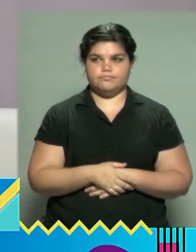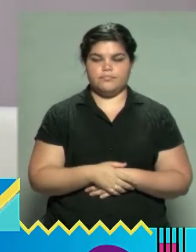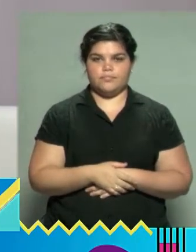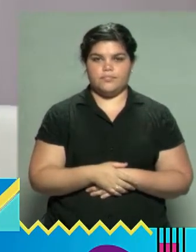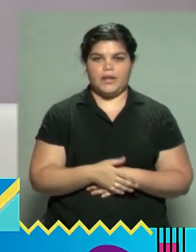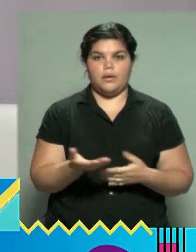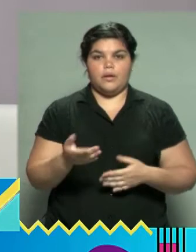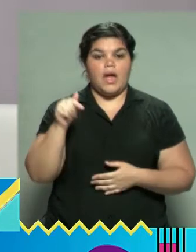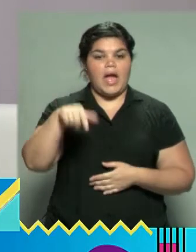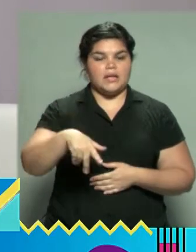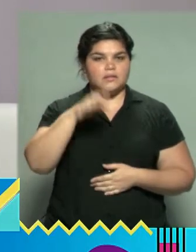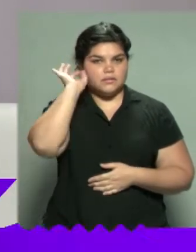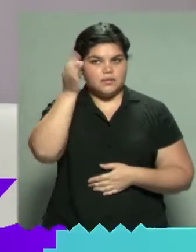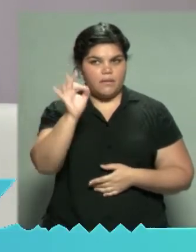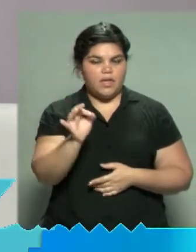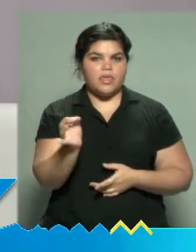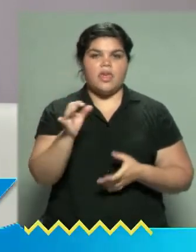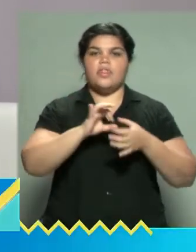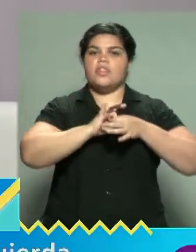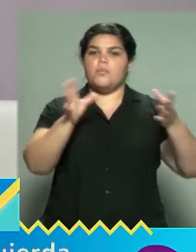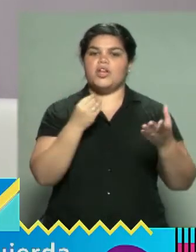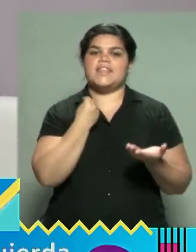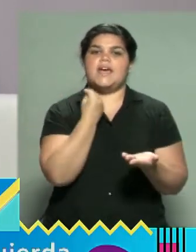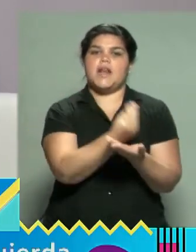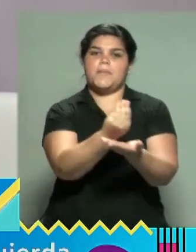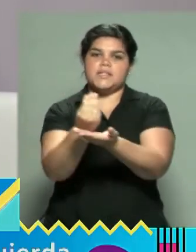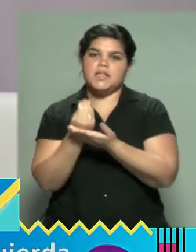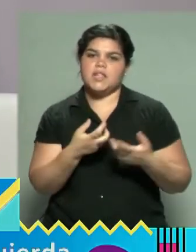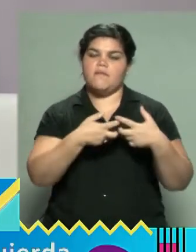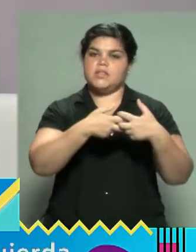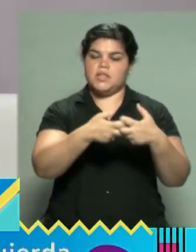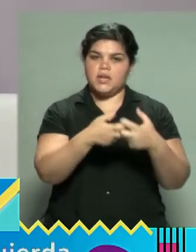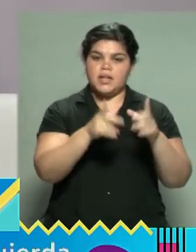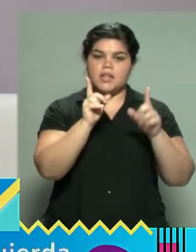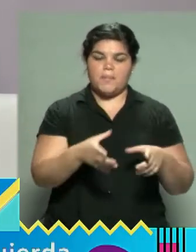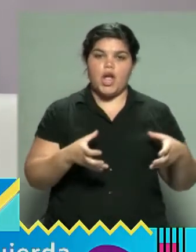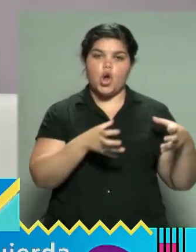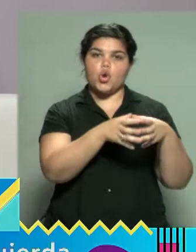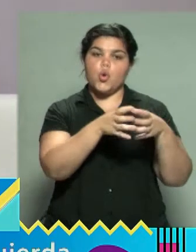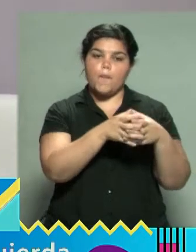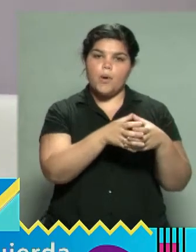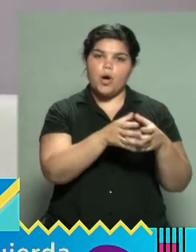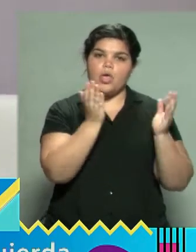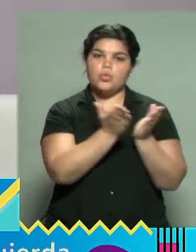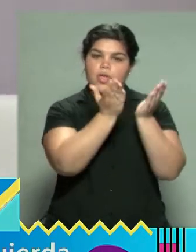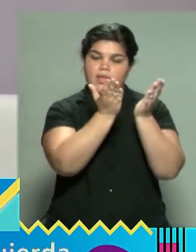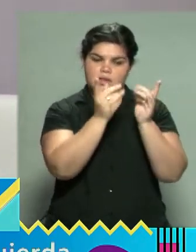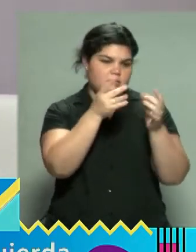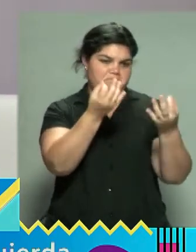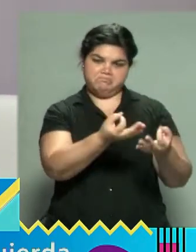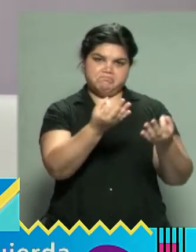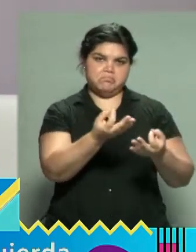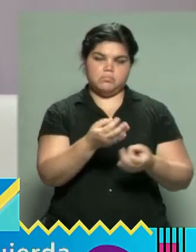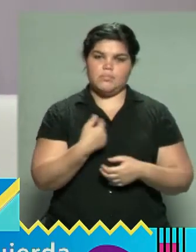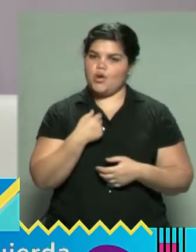obviamente la democracia representativa, sindical e inclusive dentro del organismo estudiantil está perfecto, pero difiero